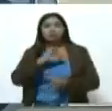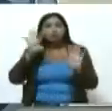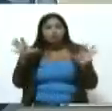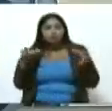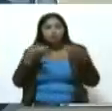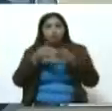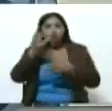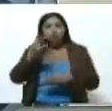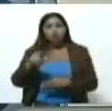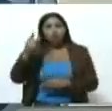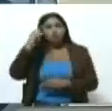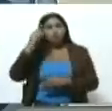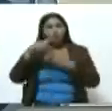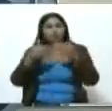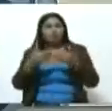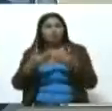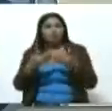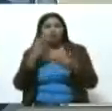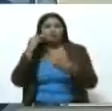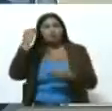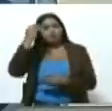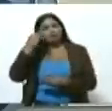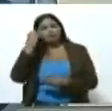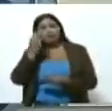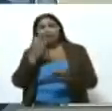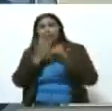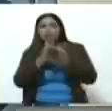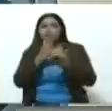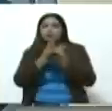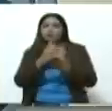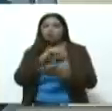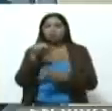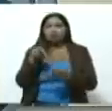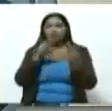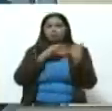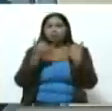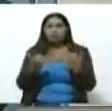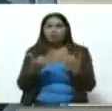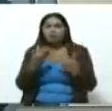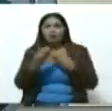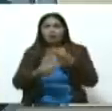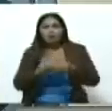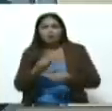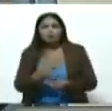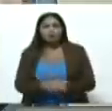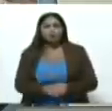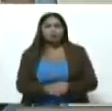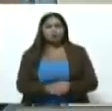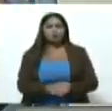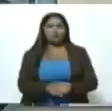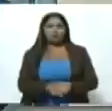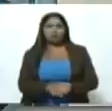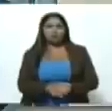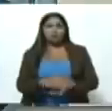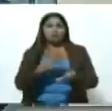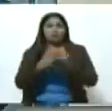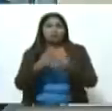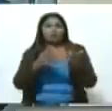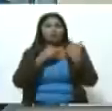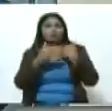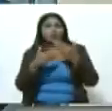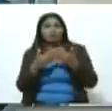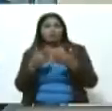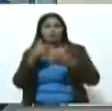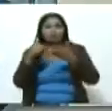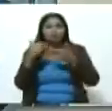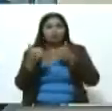estos días siempre pensando lo que nos corresponde hacer. Siempre nos corresponde hacer